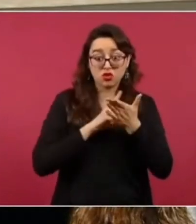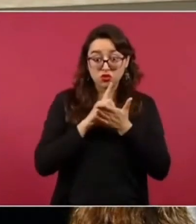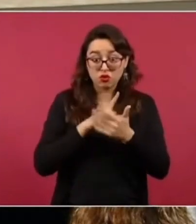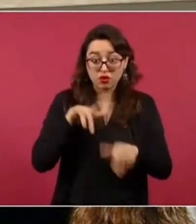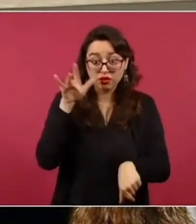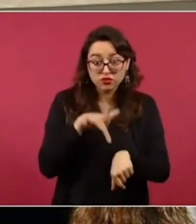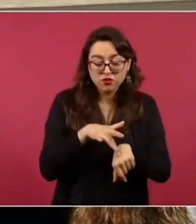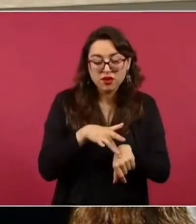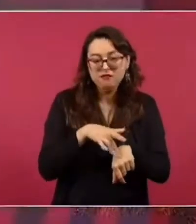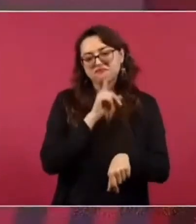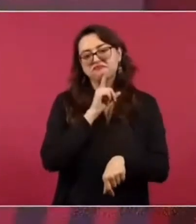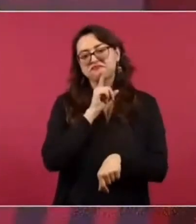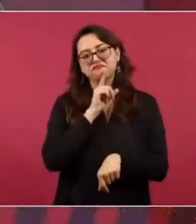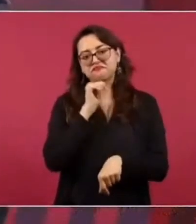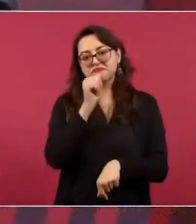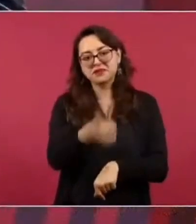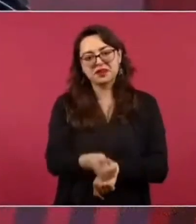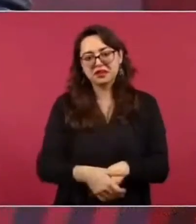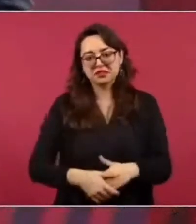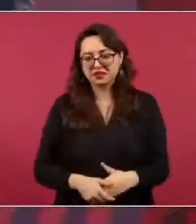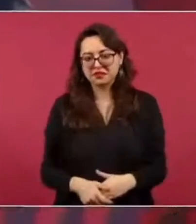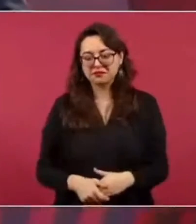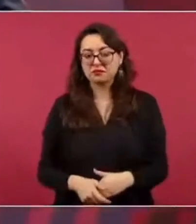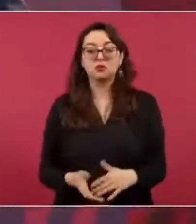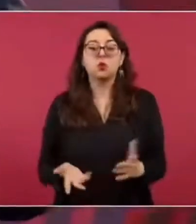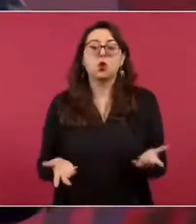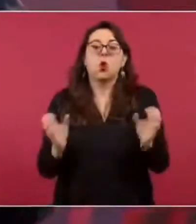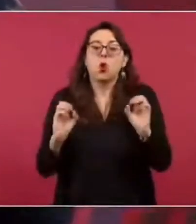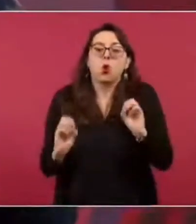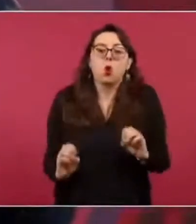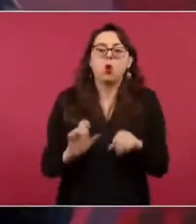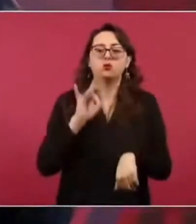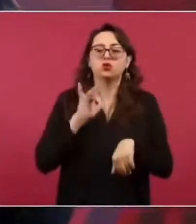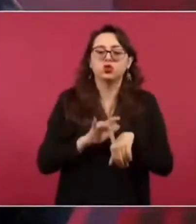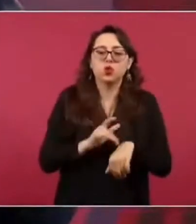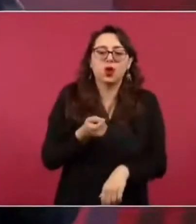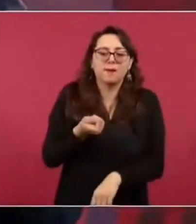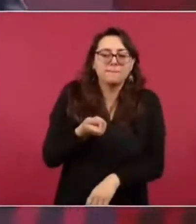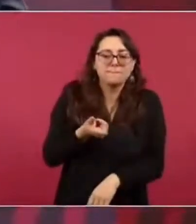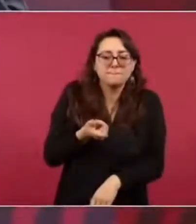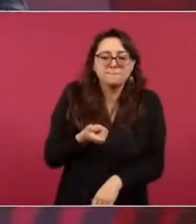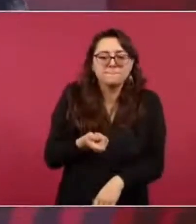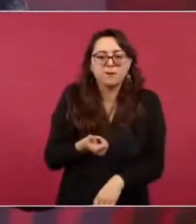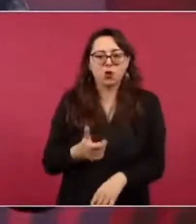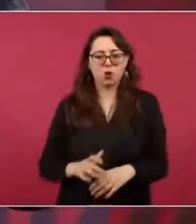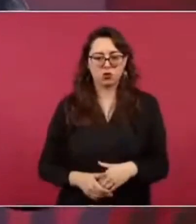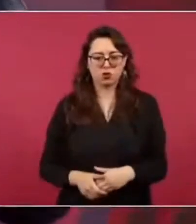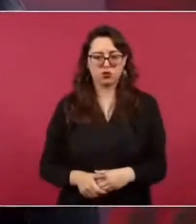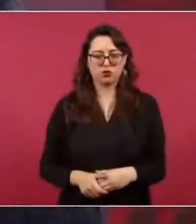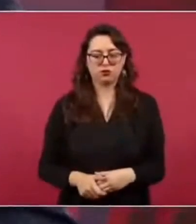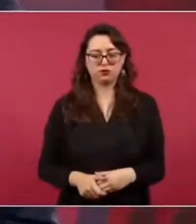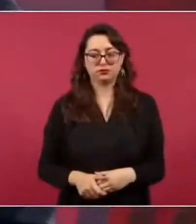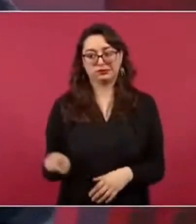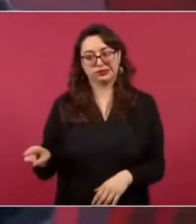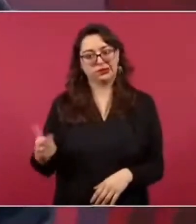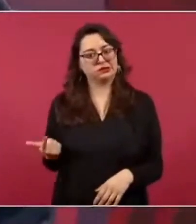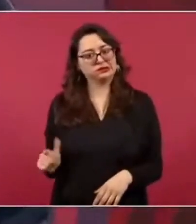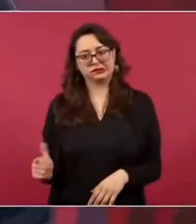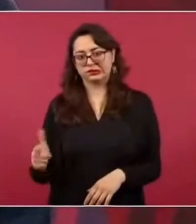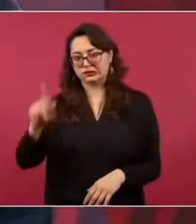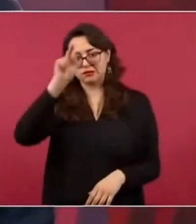consumo, o no hay el consumo que se da